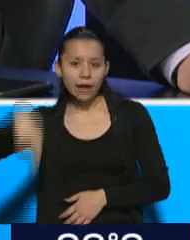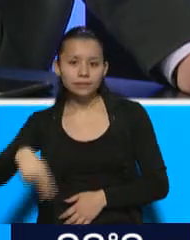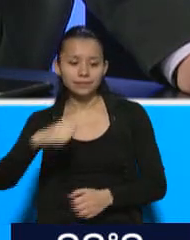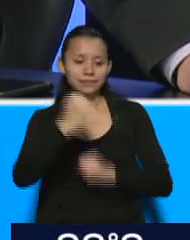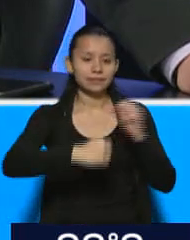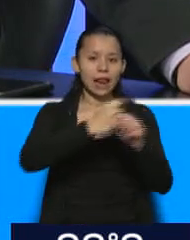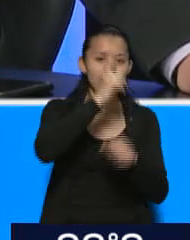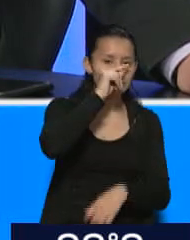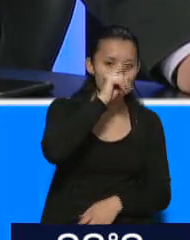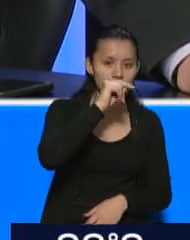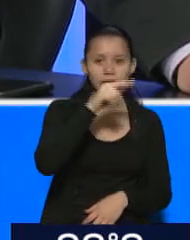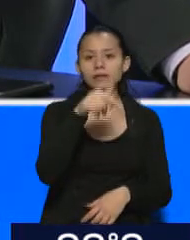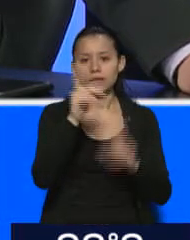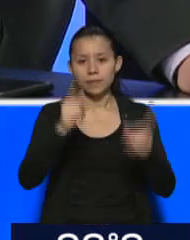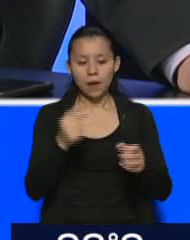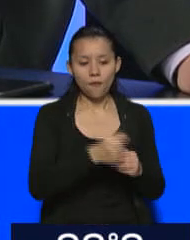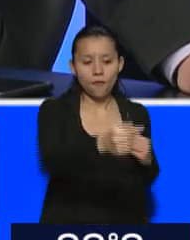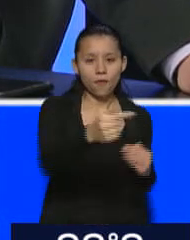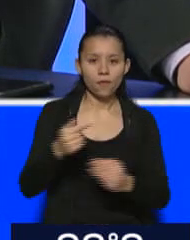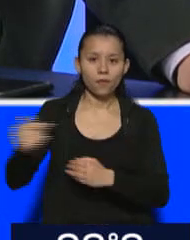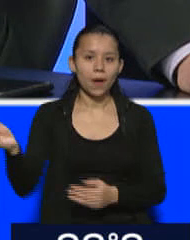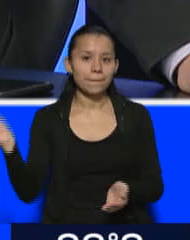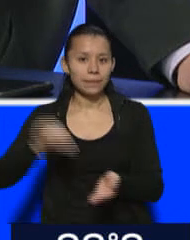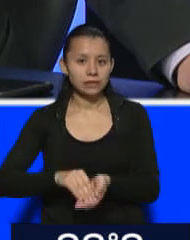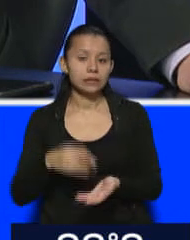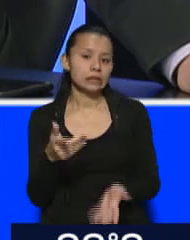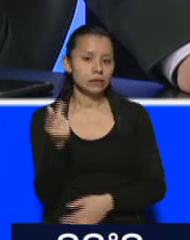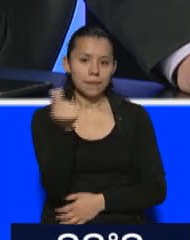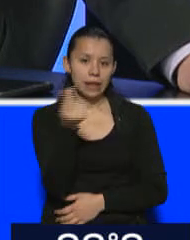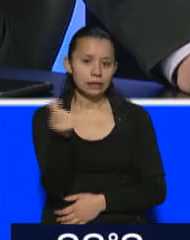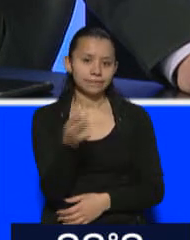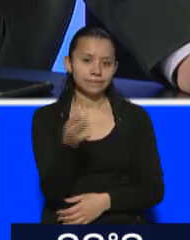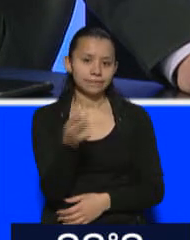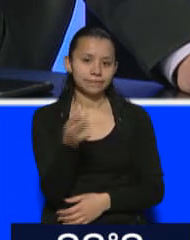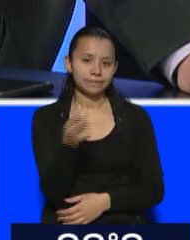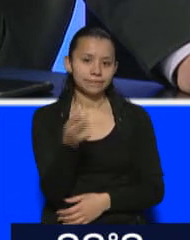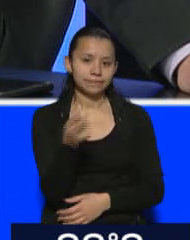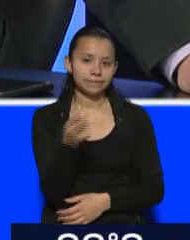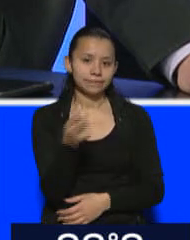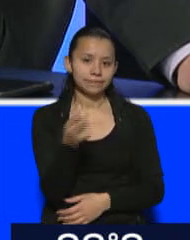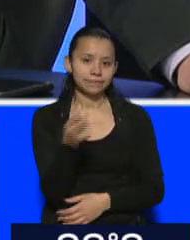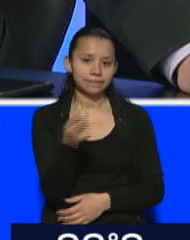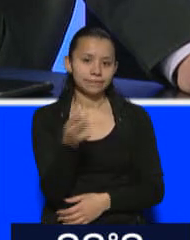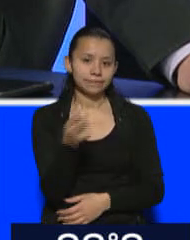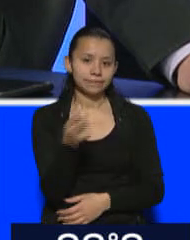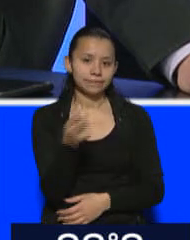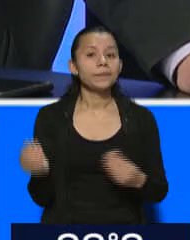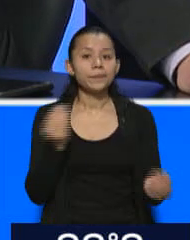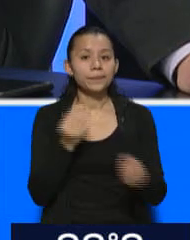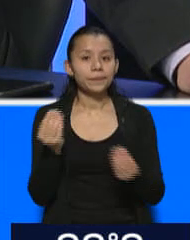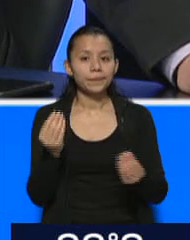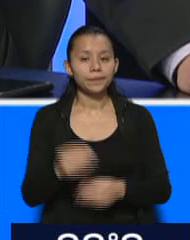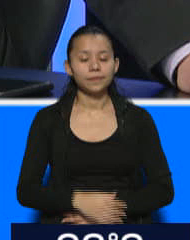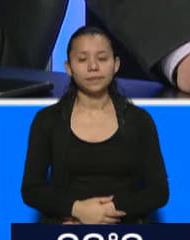Las Heras. Para eso necesitaba los dos tercios, esto es una mayoría especial. Y ahora viene la conformación y